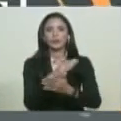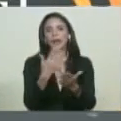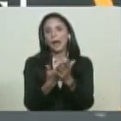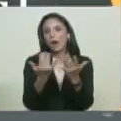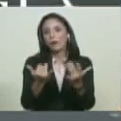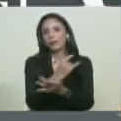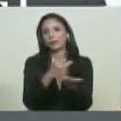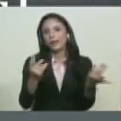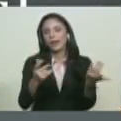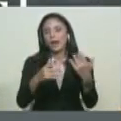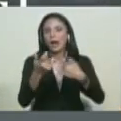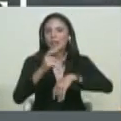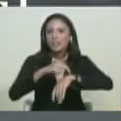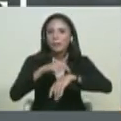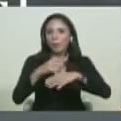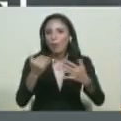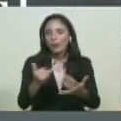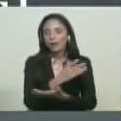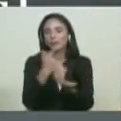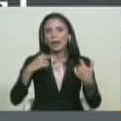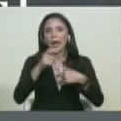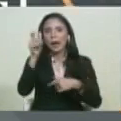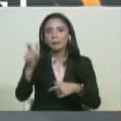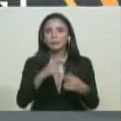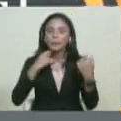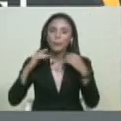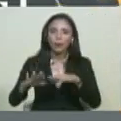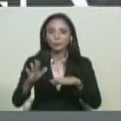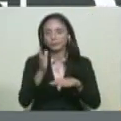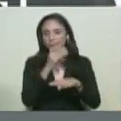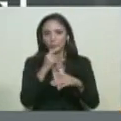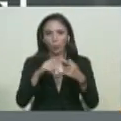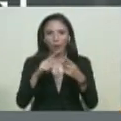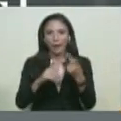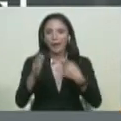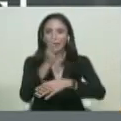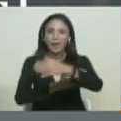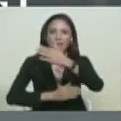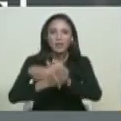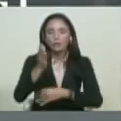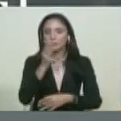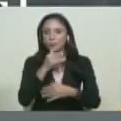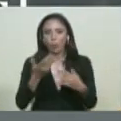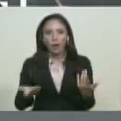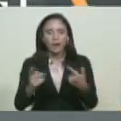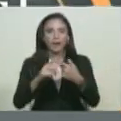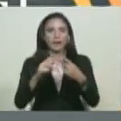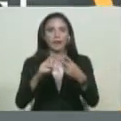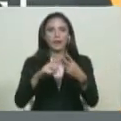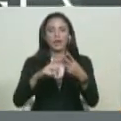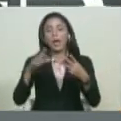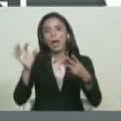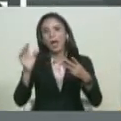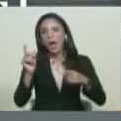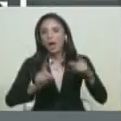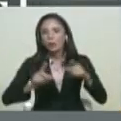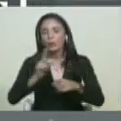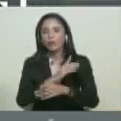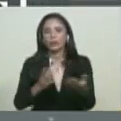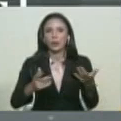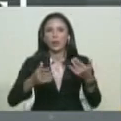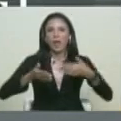hay pérdidas humanas ni lesionados. Hay algunas fallas